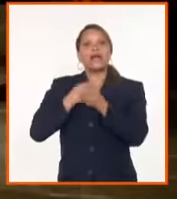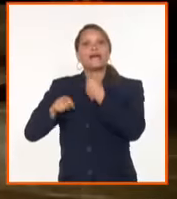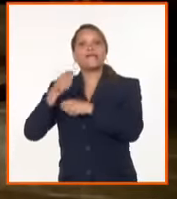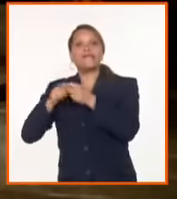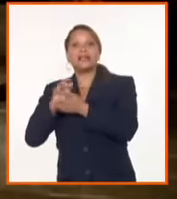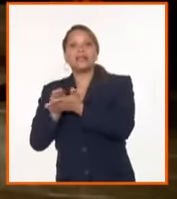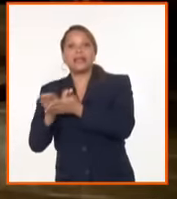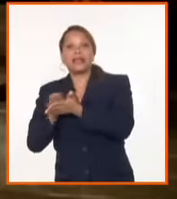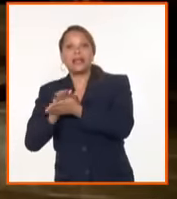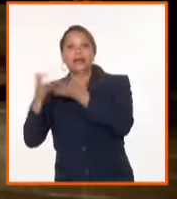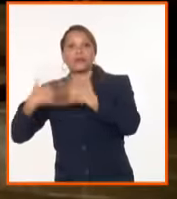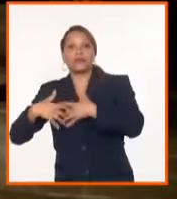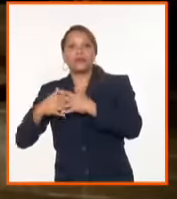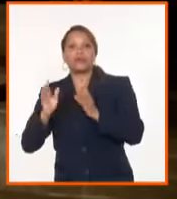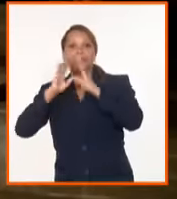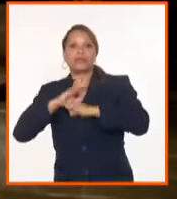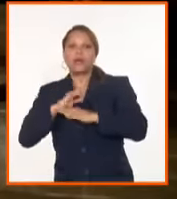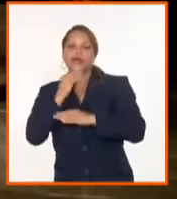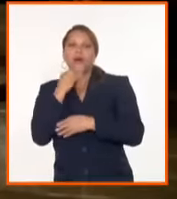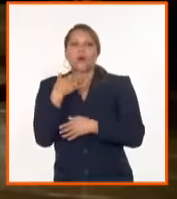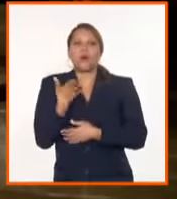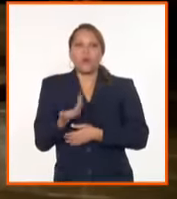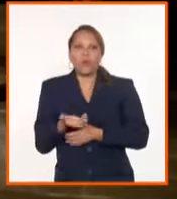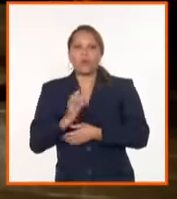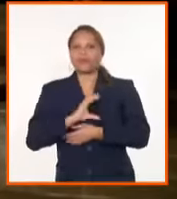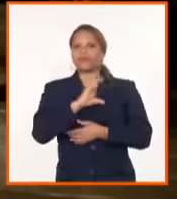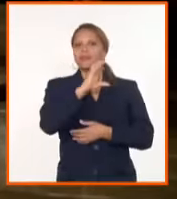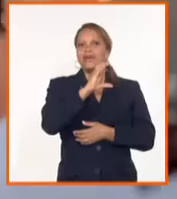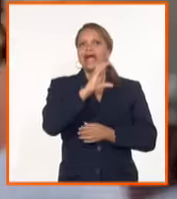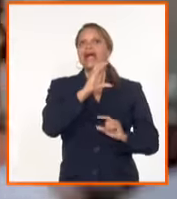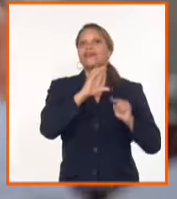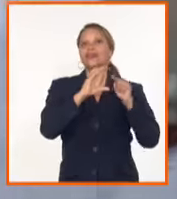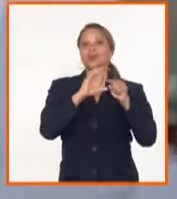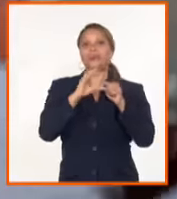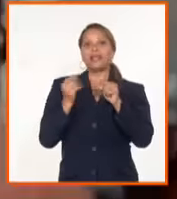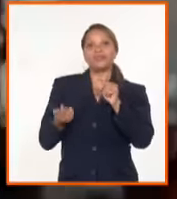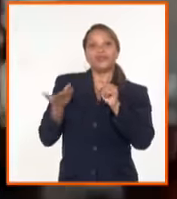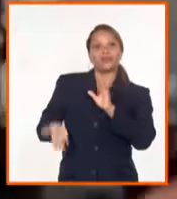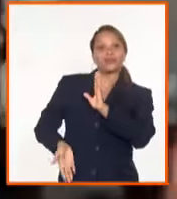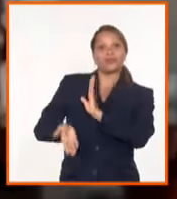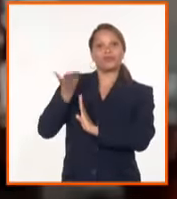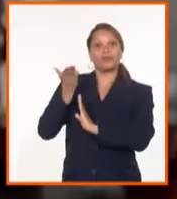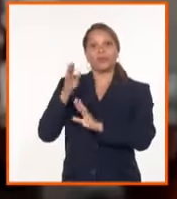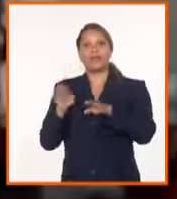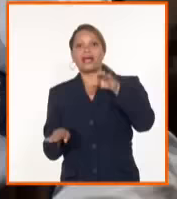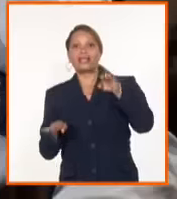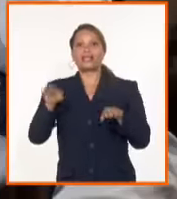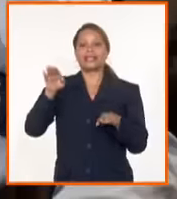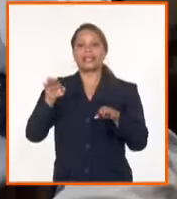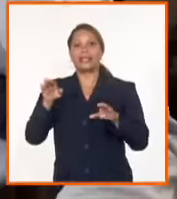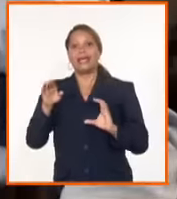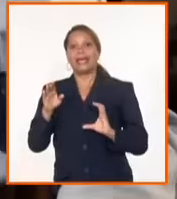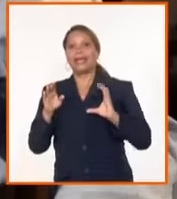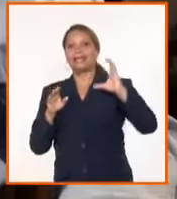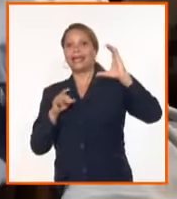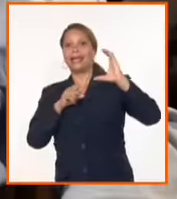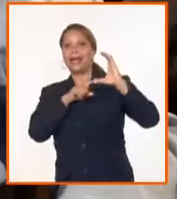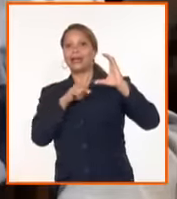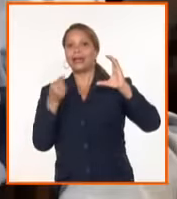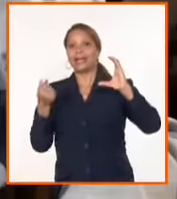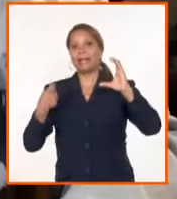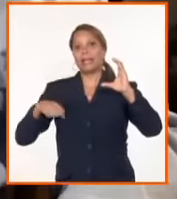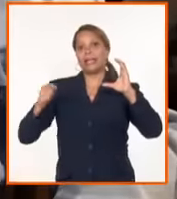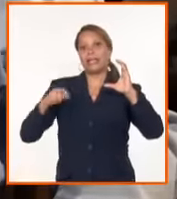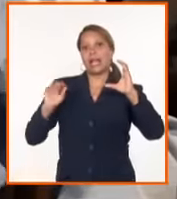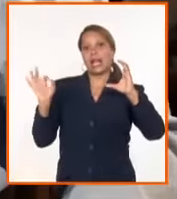de salario enseguida se vuelve agua, porque enseguida entonces suben más los precios por la diferencia de oferta y demanda, y